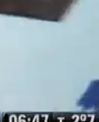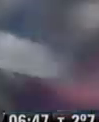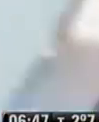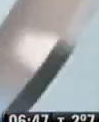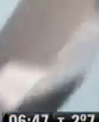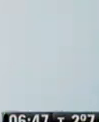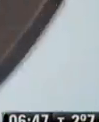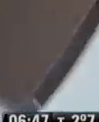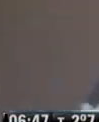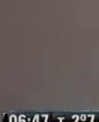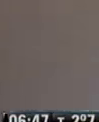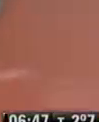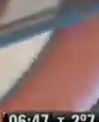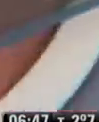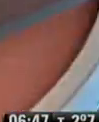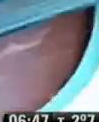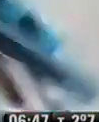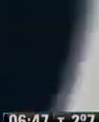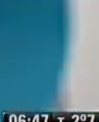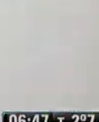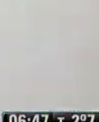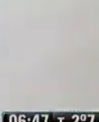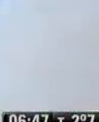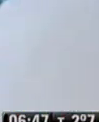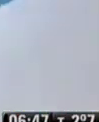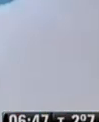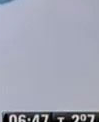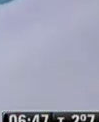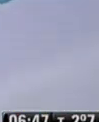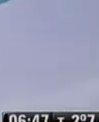y hasta mi bisabuela está en mi barrio. Yo soy libre como Mandela, cuidado con la vieja.